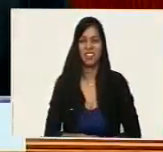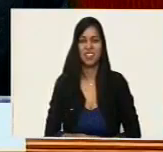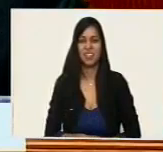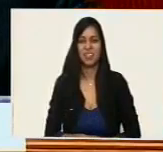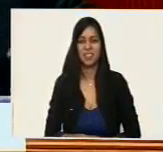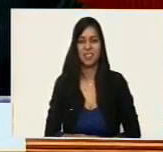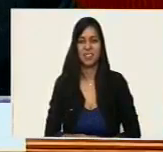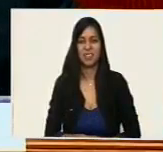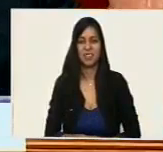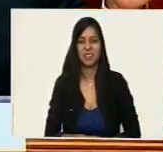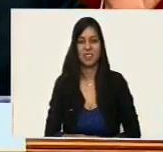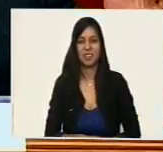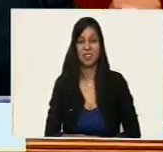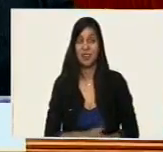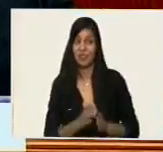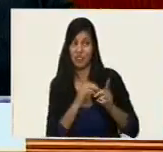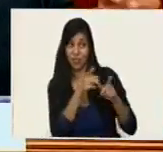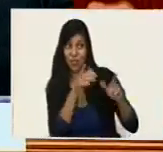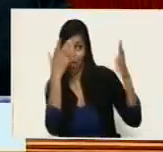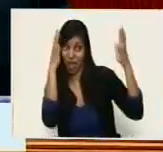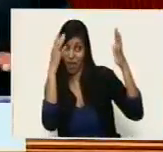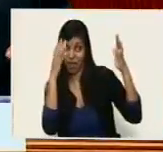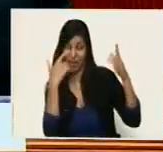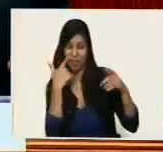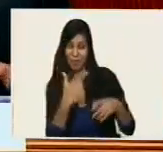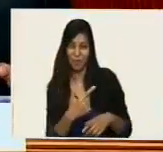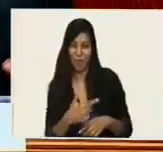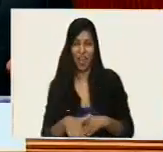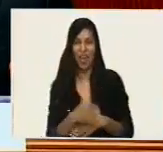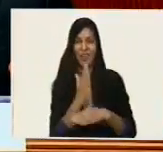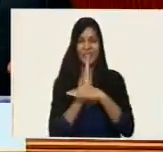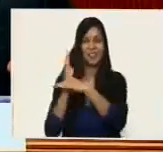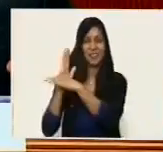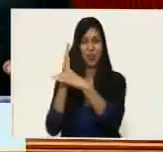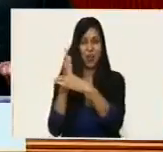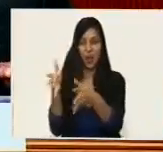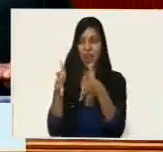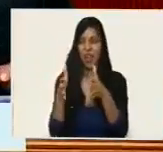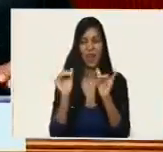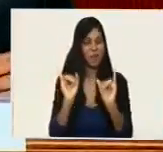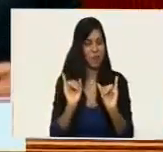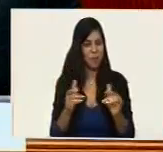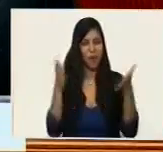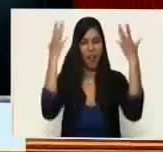Ah, Emilio, espero verte aplaudiendo así cuando los tiburones sean campeones.